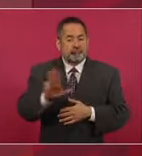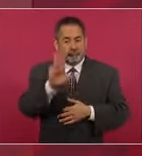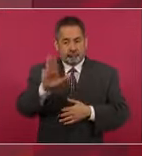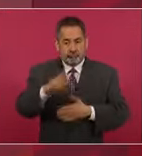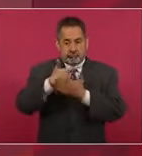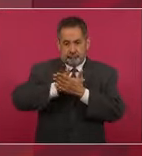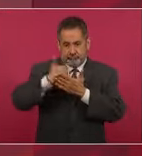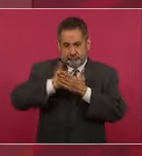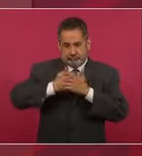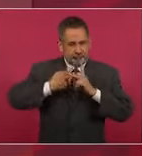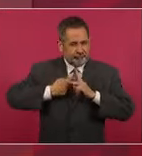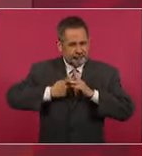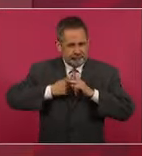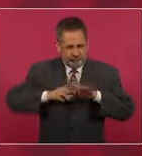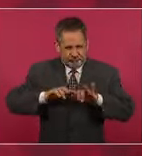cómputo,